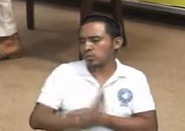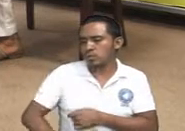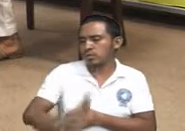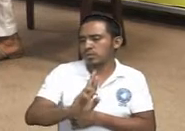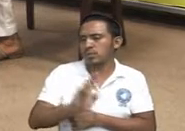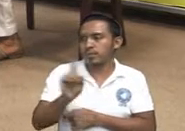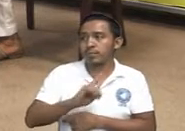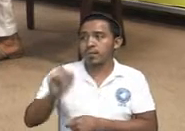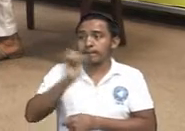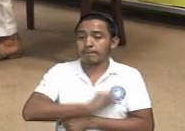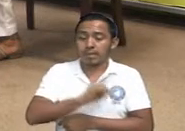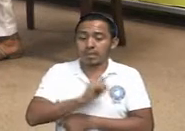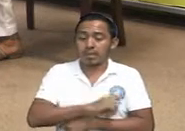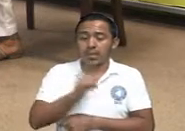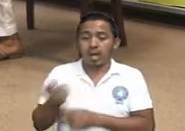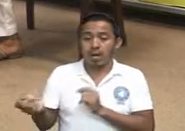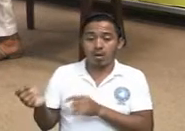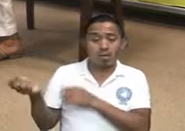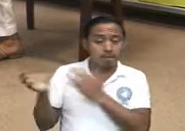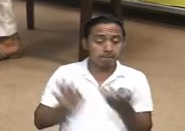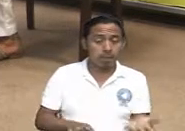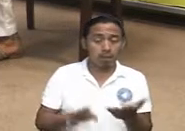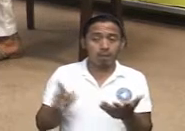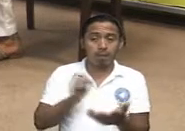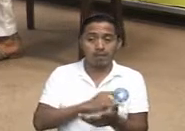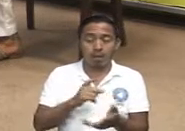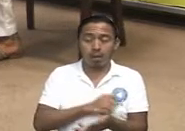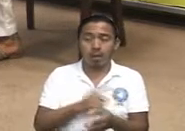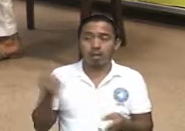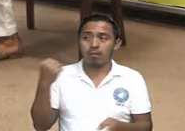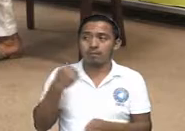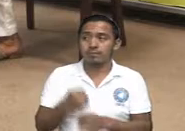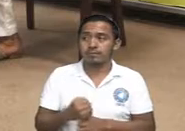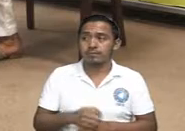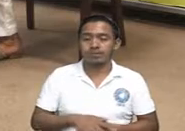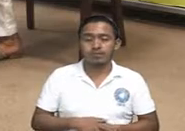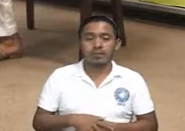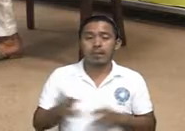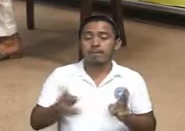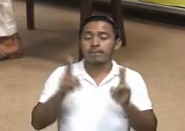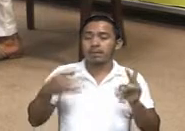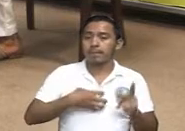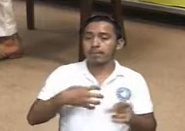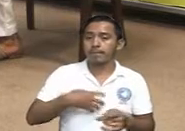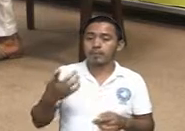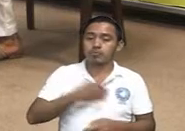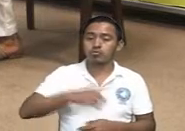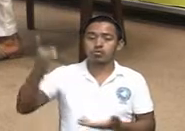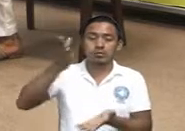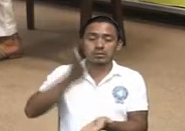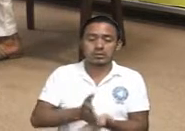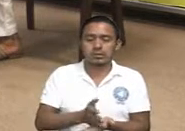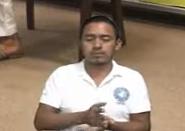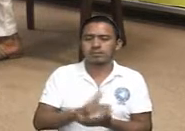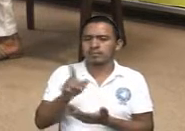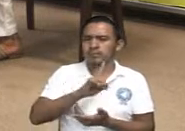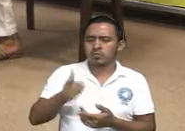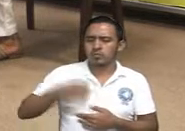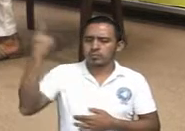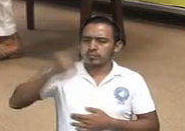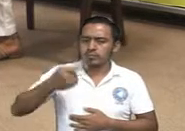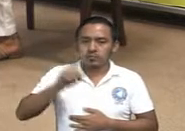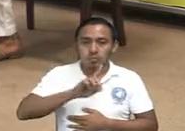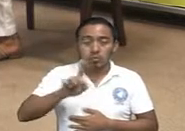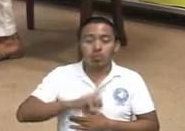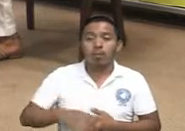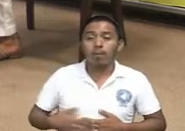de que es pecado morirse y quitarse la vida, decía hoy una paciente, la vida solo te la quita Dios. Pero no es solo ese aspecto del Dios castigador, sino